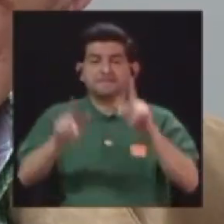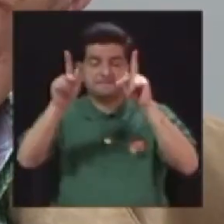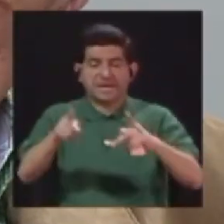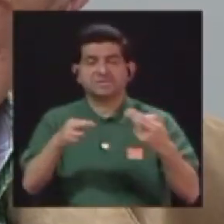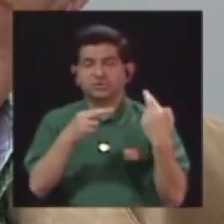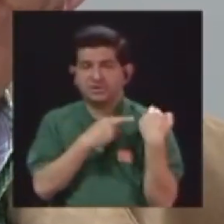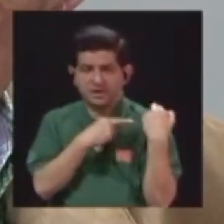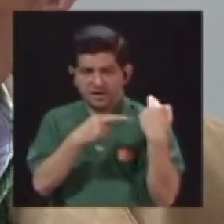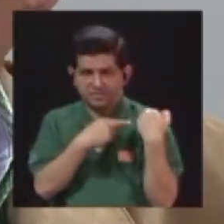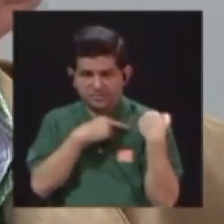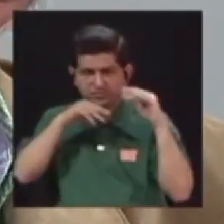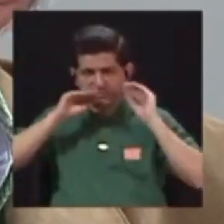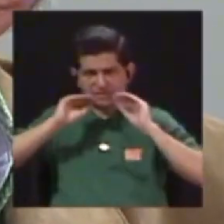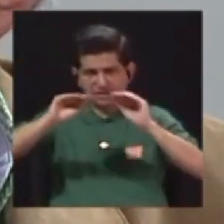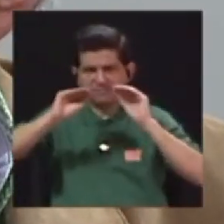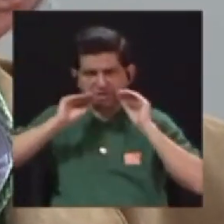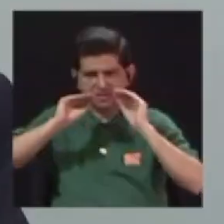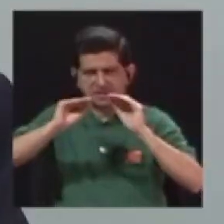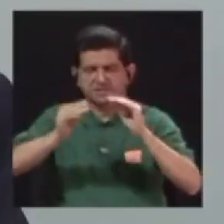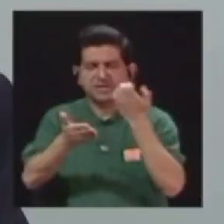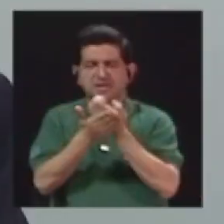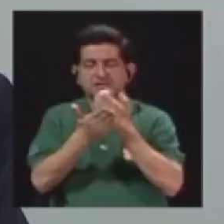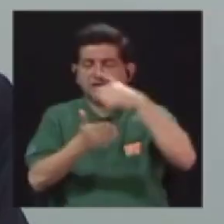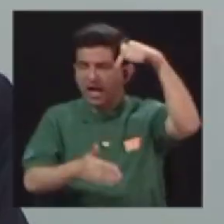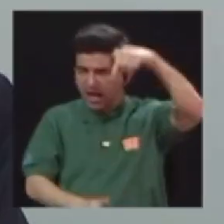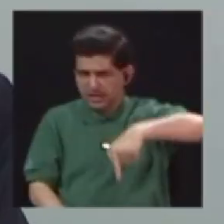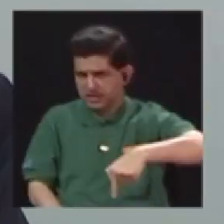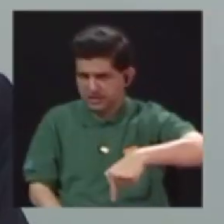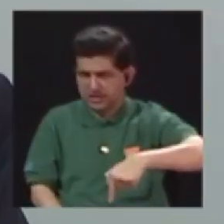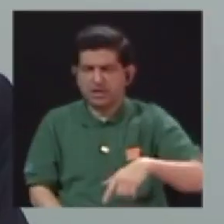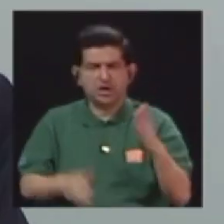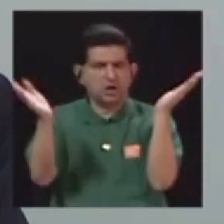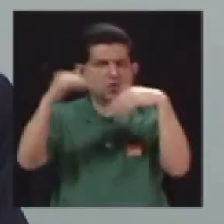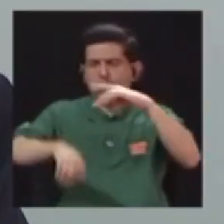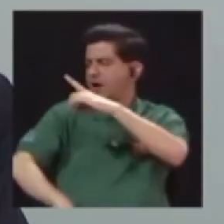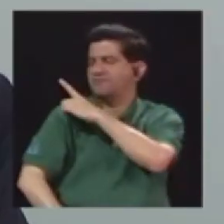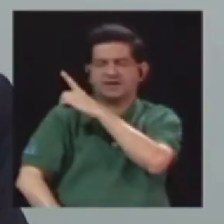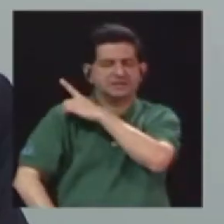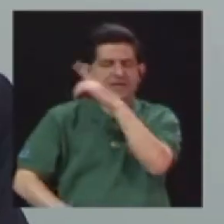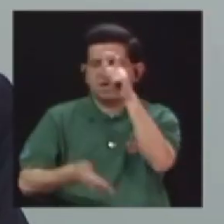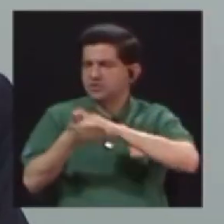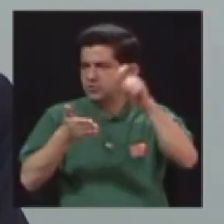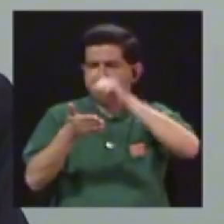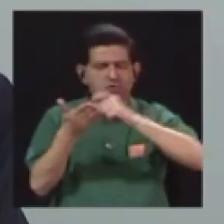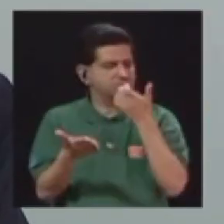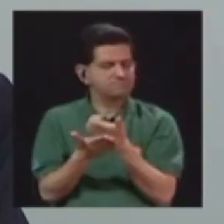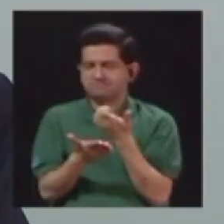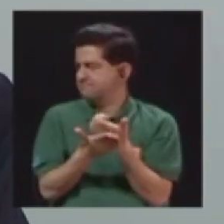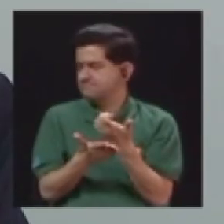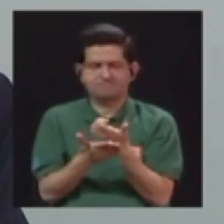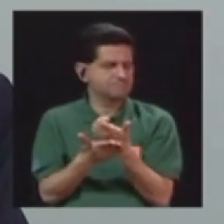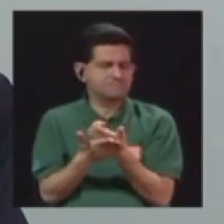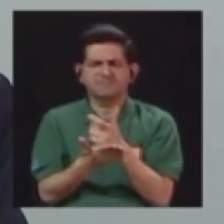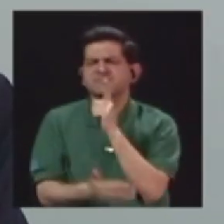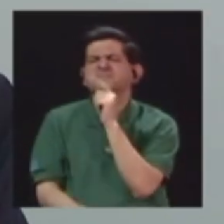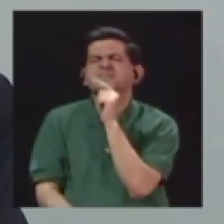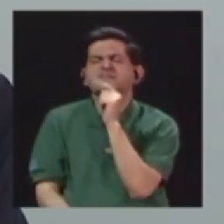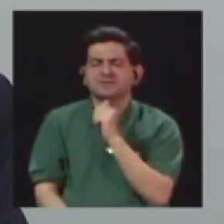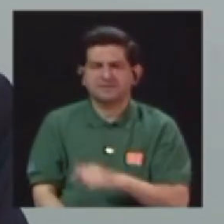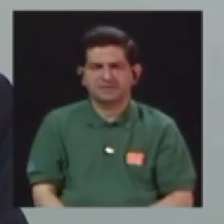responsable de la enseñanza de la economía aquí, porque todavía no había director de la Escuela de Economía, ¿verdad?